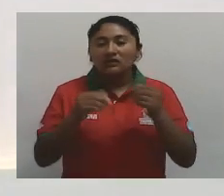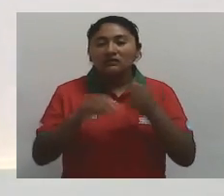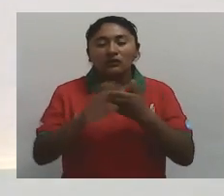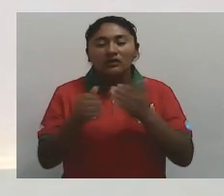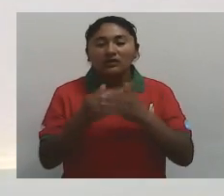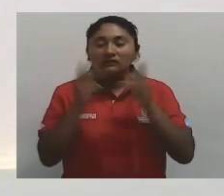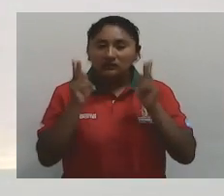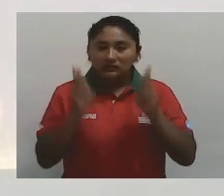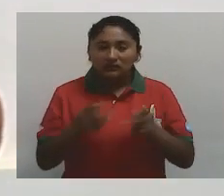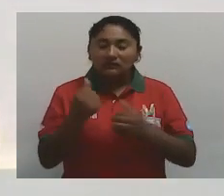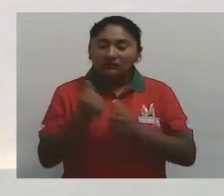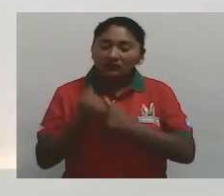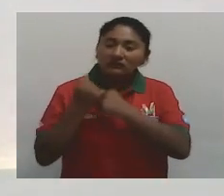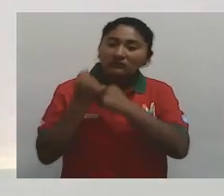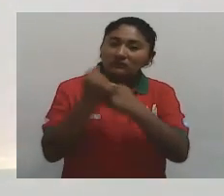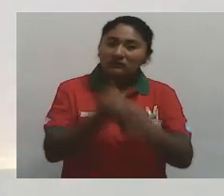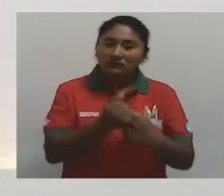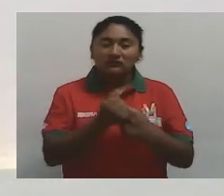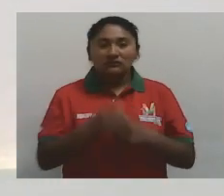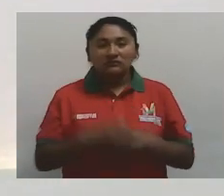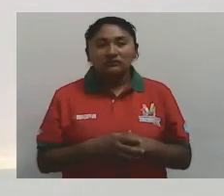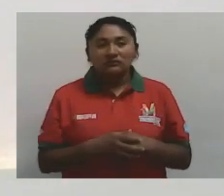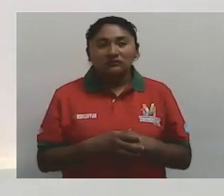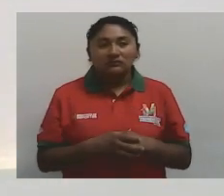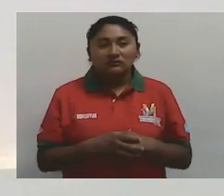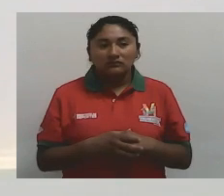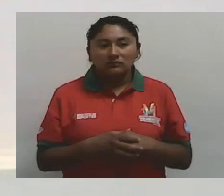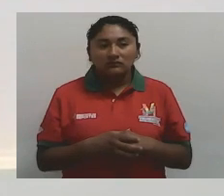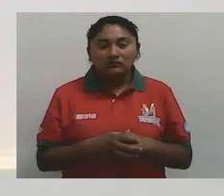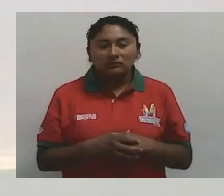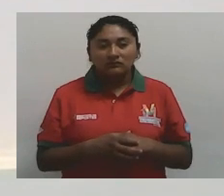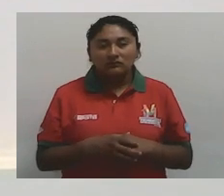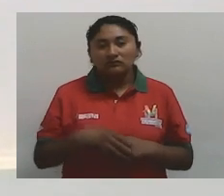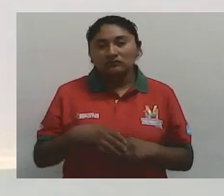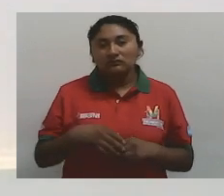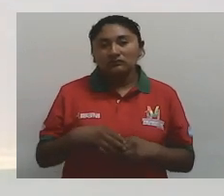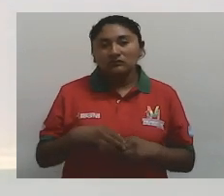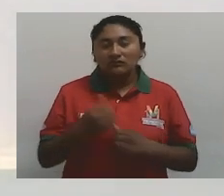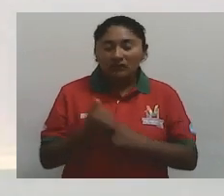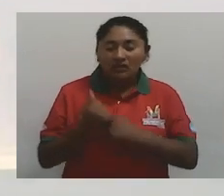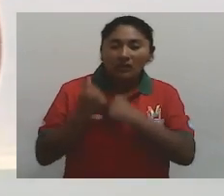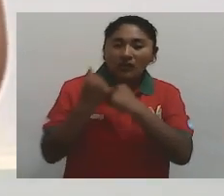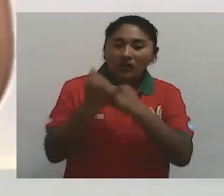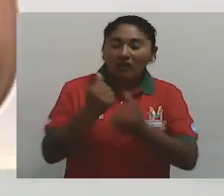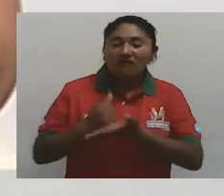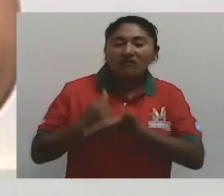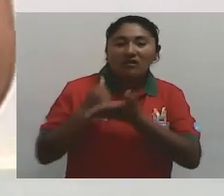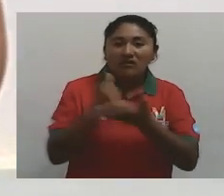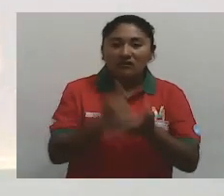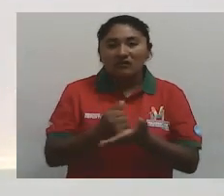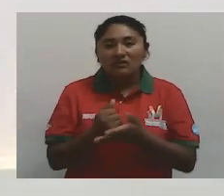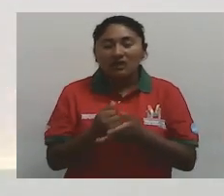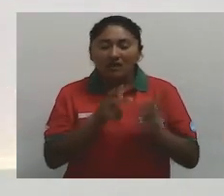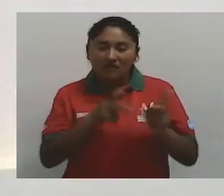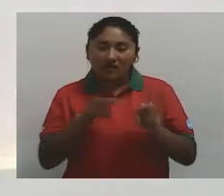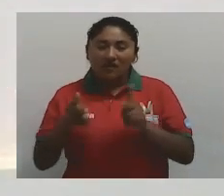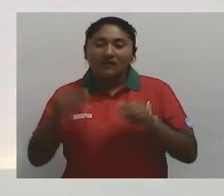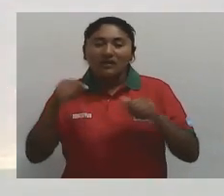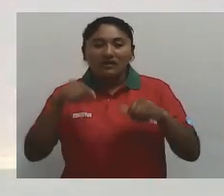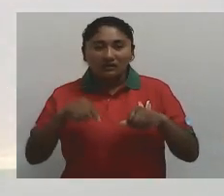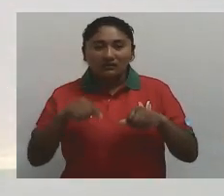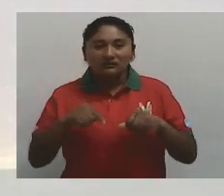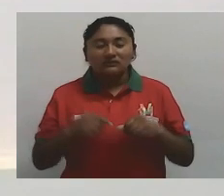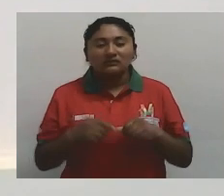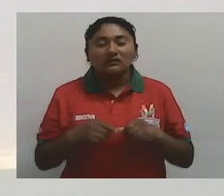adelante esta etapa a nivel nacional. Y también un saludo